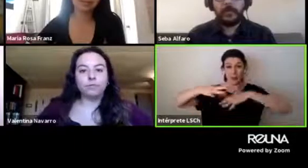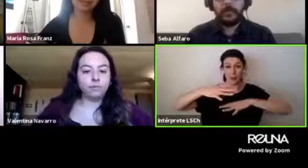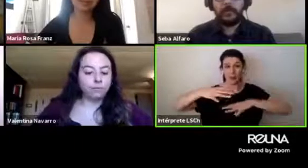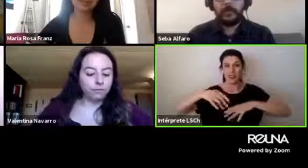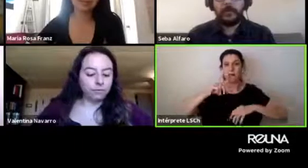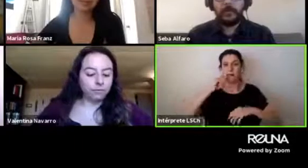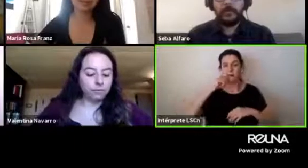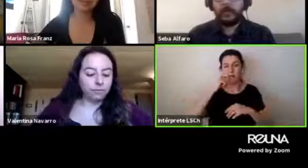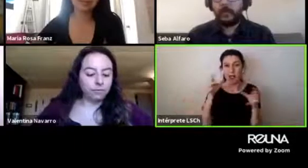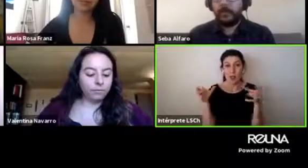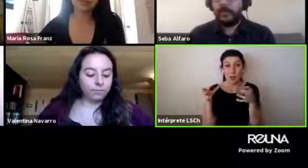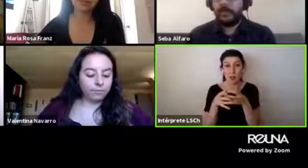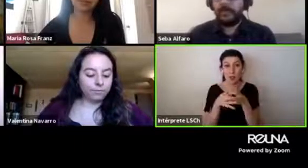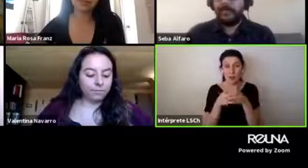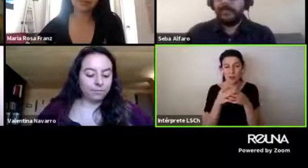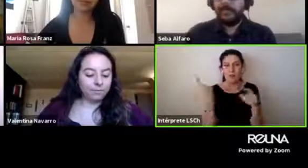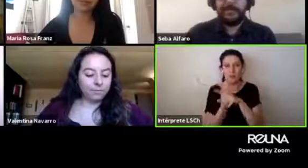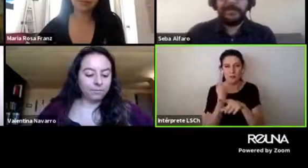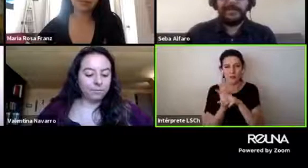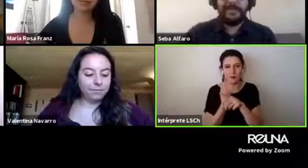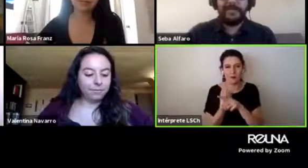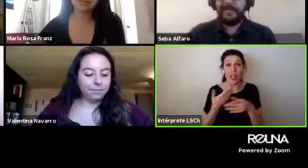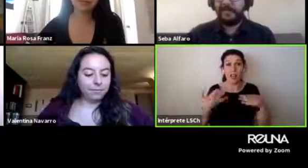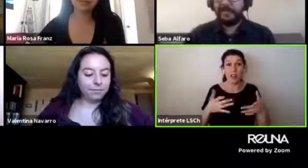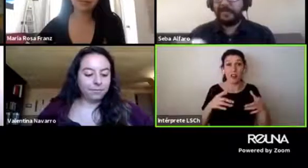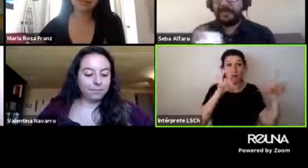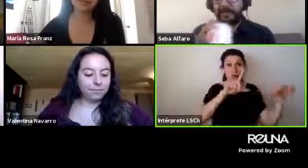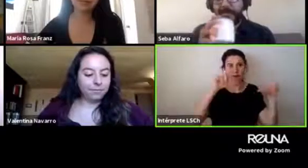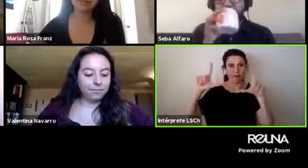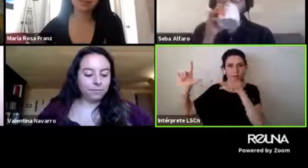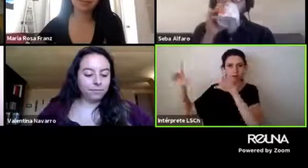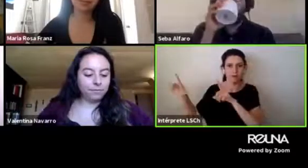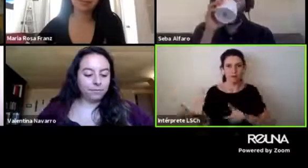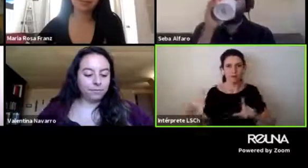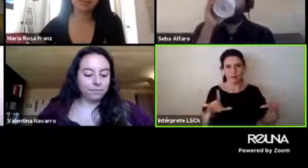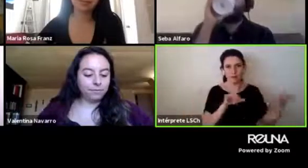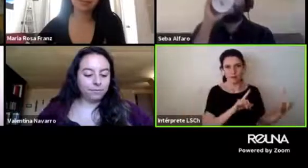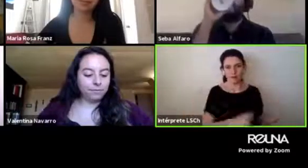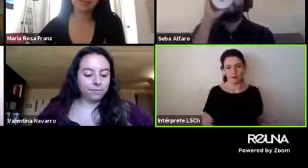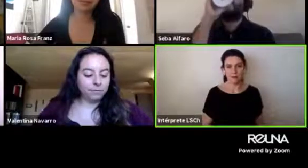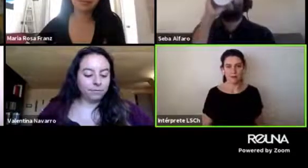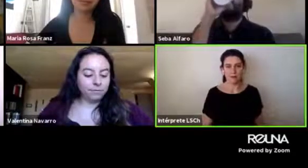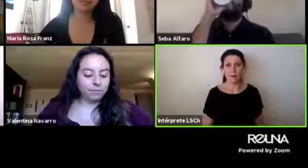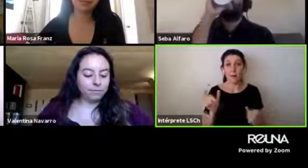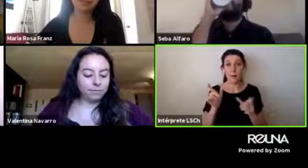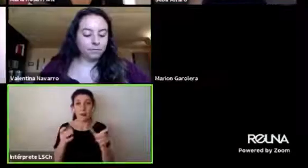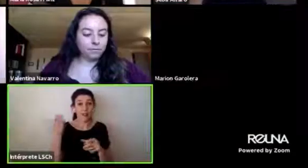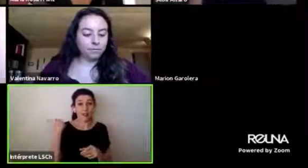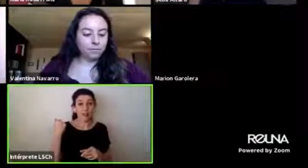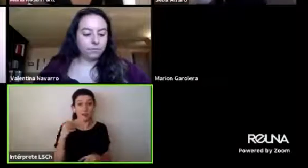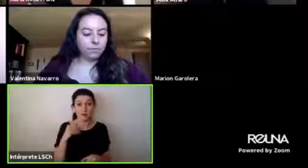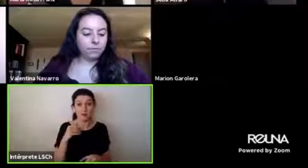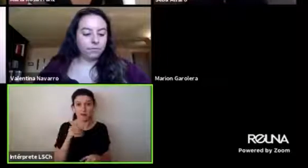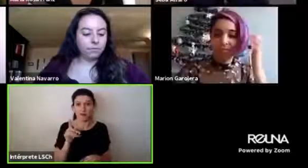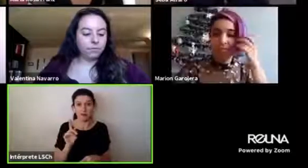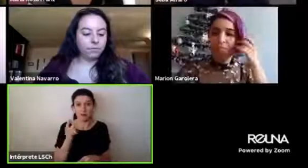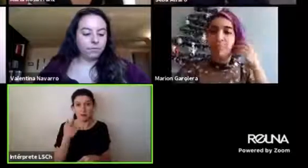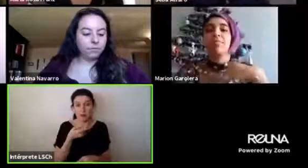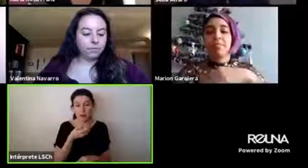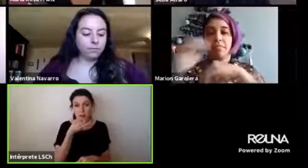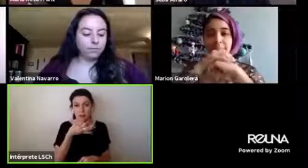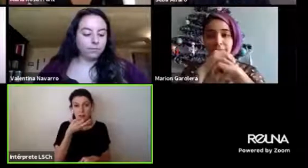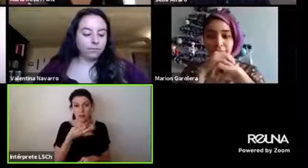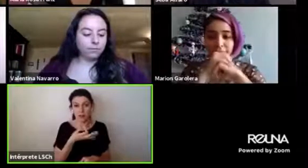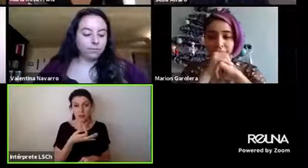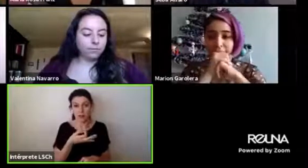a más personas en la pantalla las personas que no han hablado antes son Sebastián Alfaro y